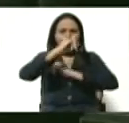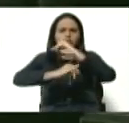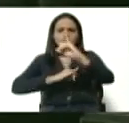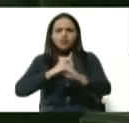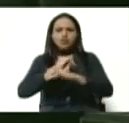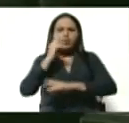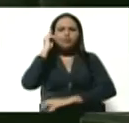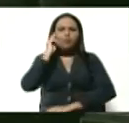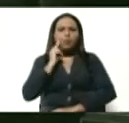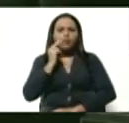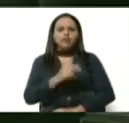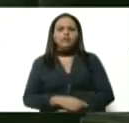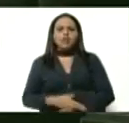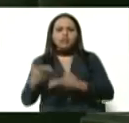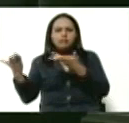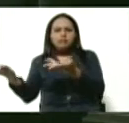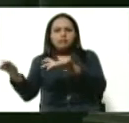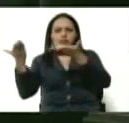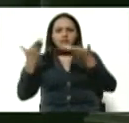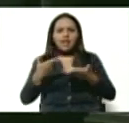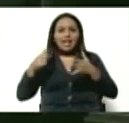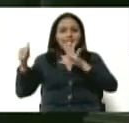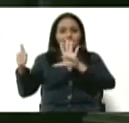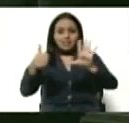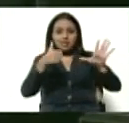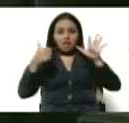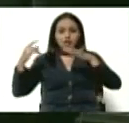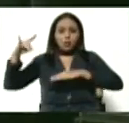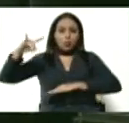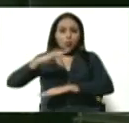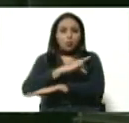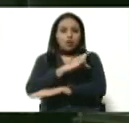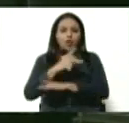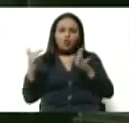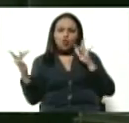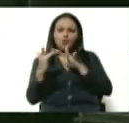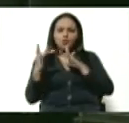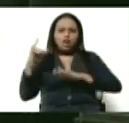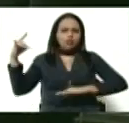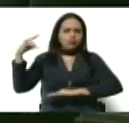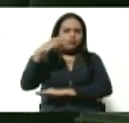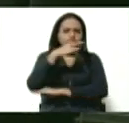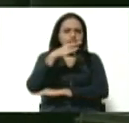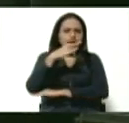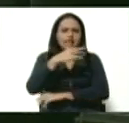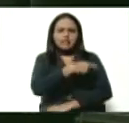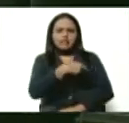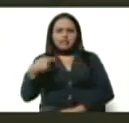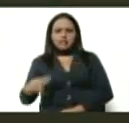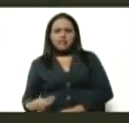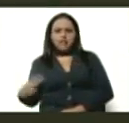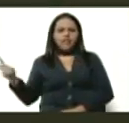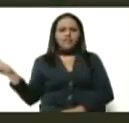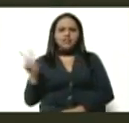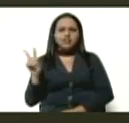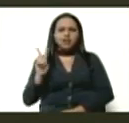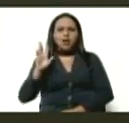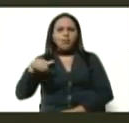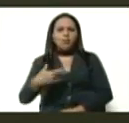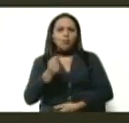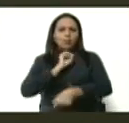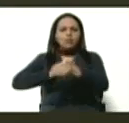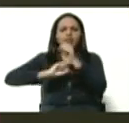Bolívar, recibiendo el sexto vuelo de ese puente aéreo entre China y Venezuela para